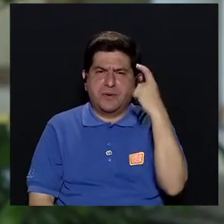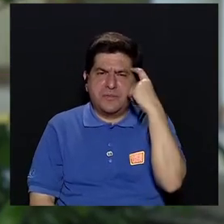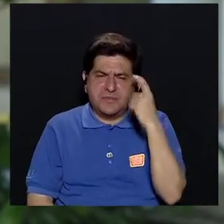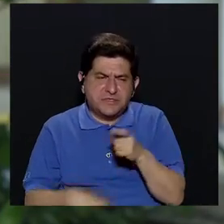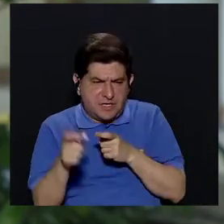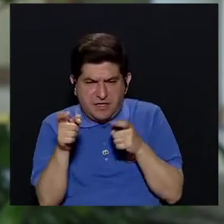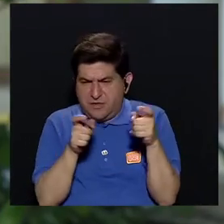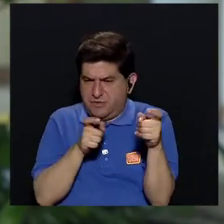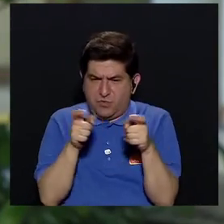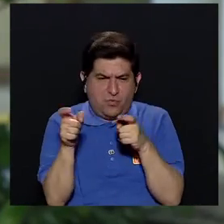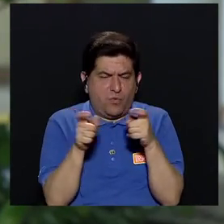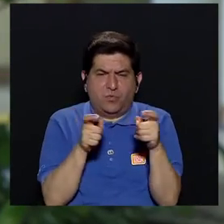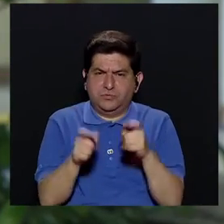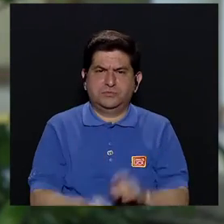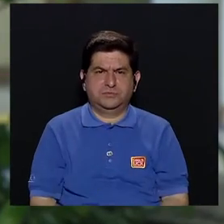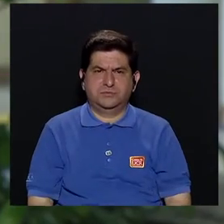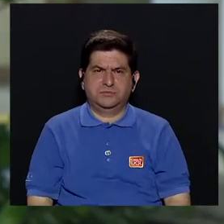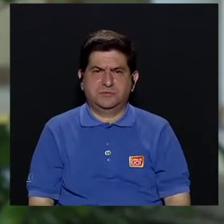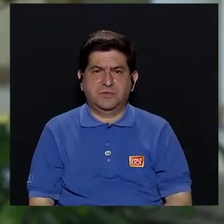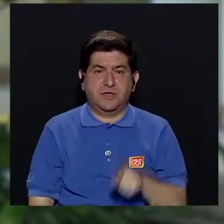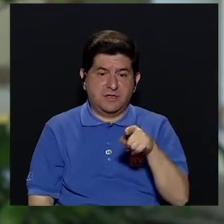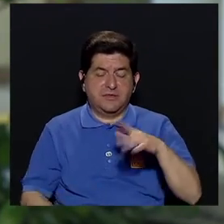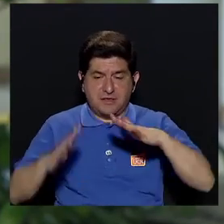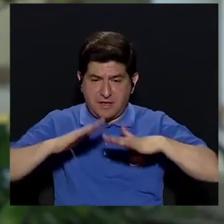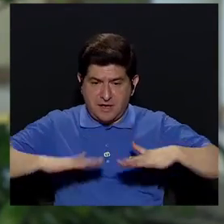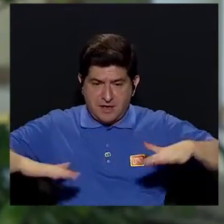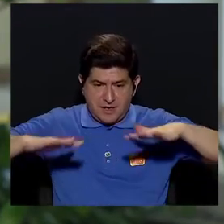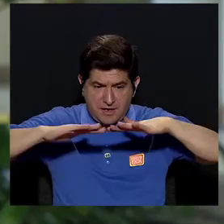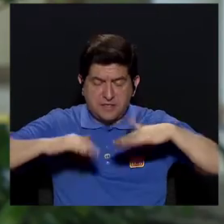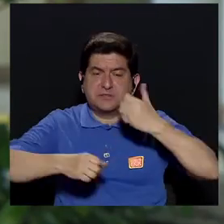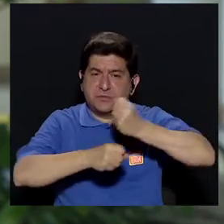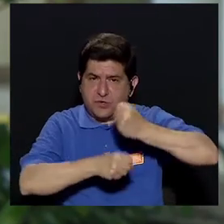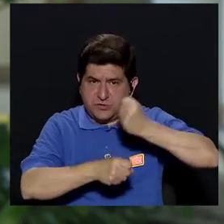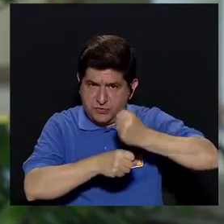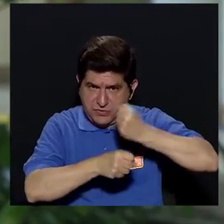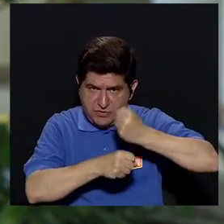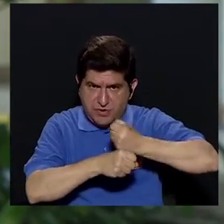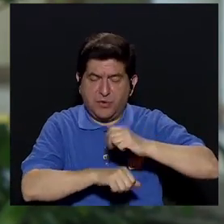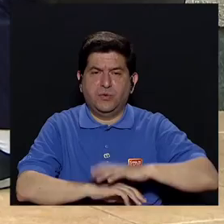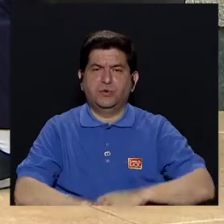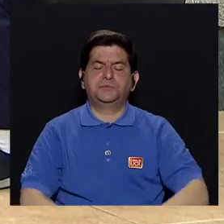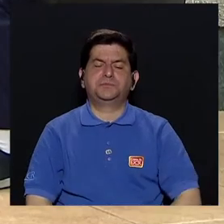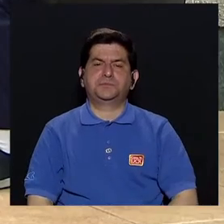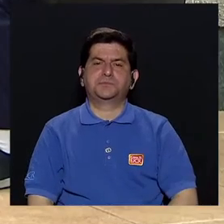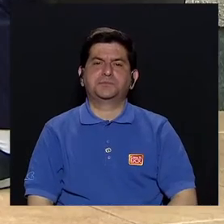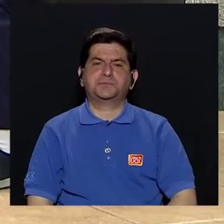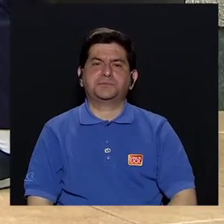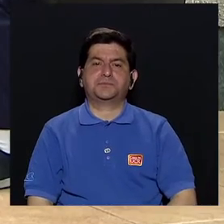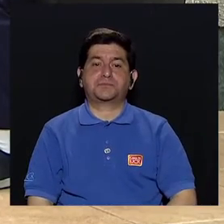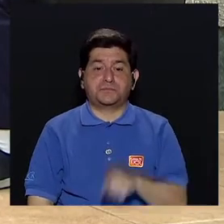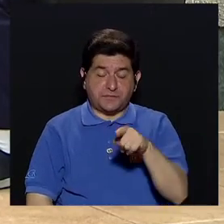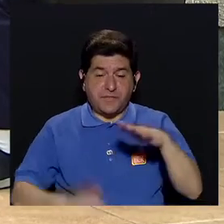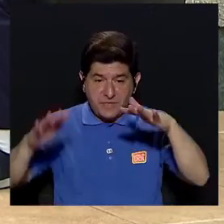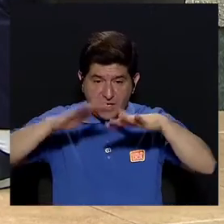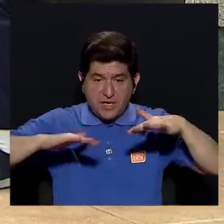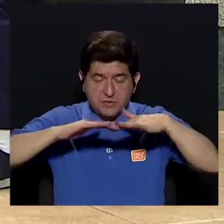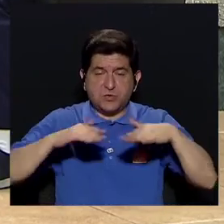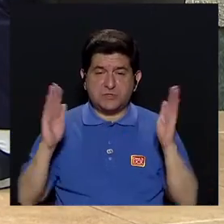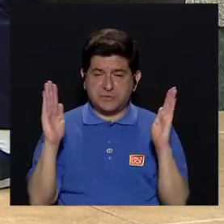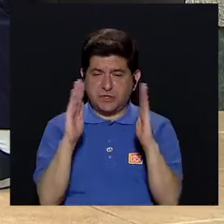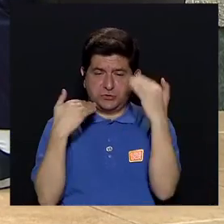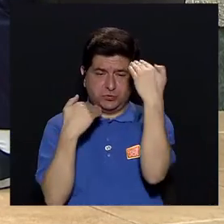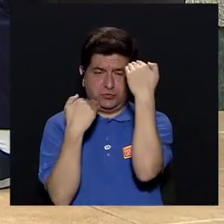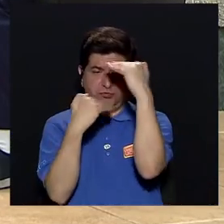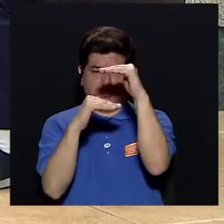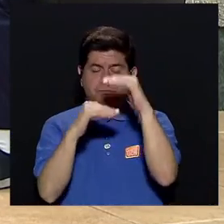la manipulación del espacio en el que trabajan, porque pues, es un espacio muy pequeño,